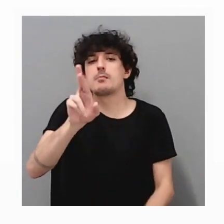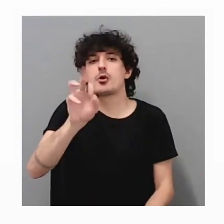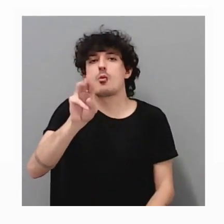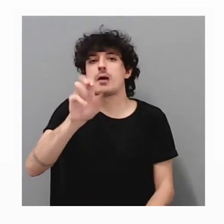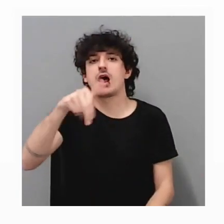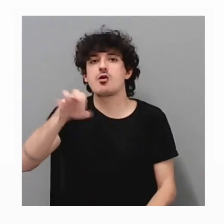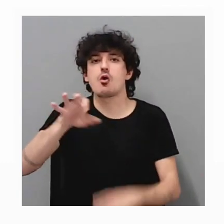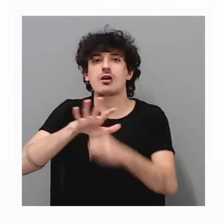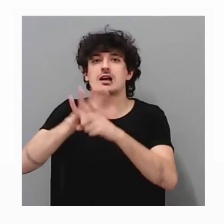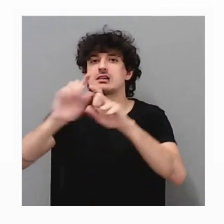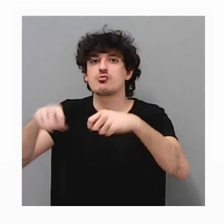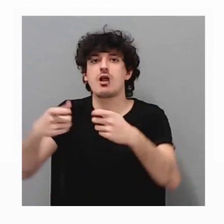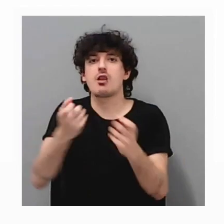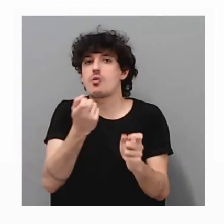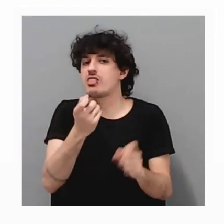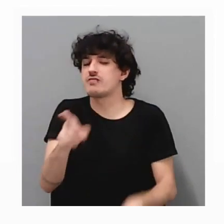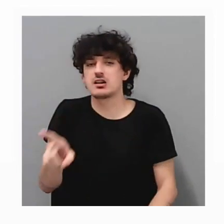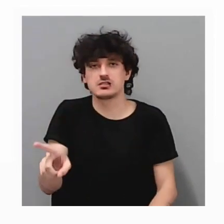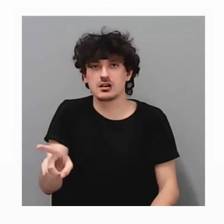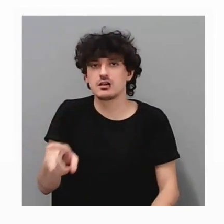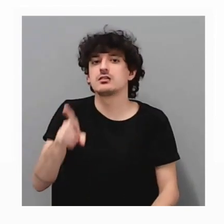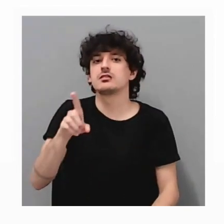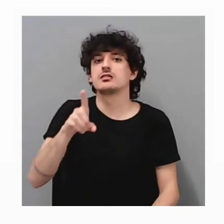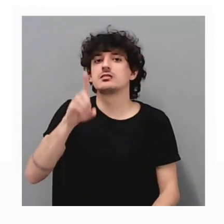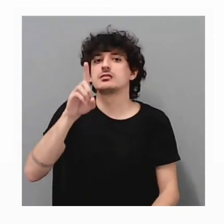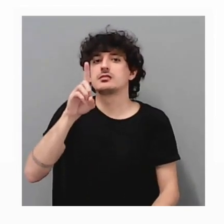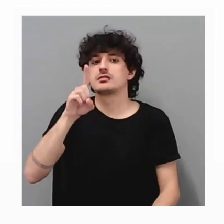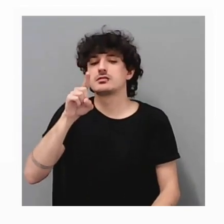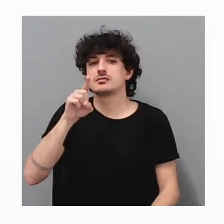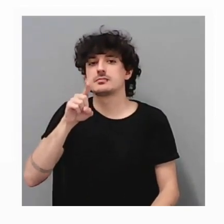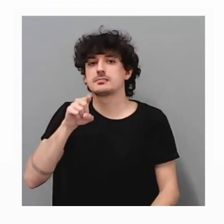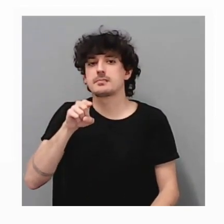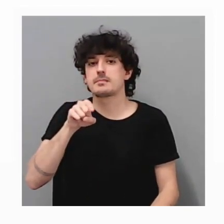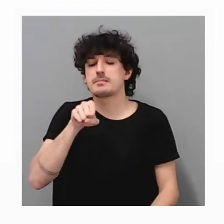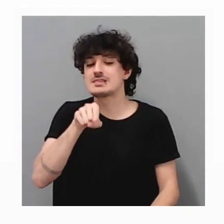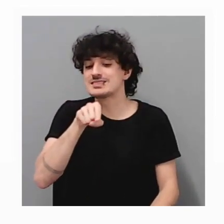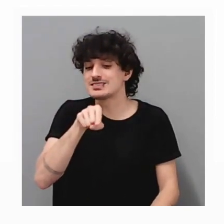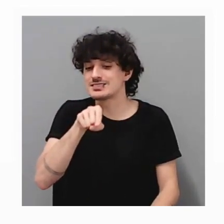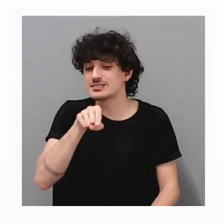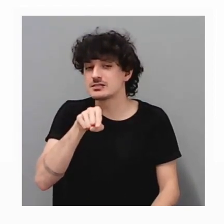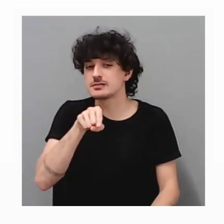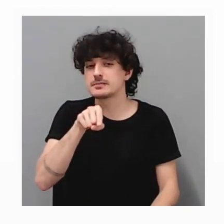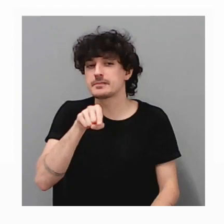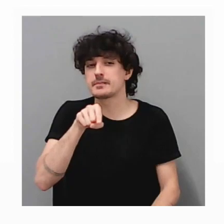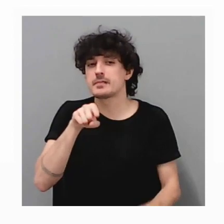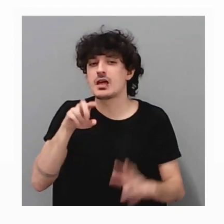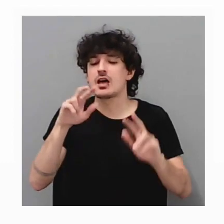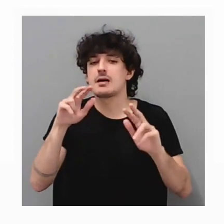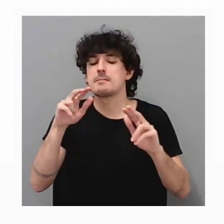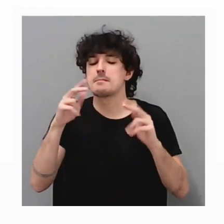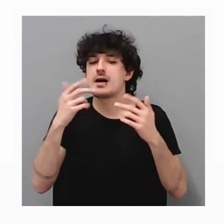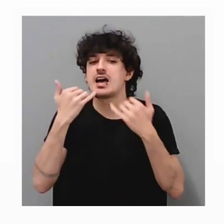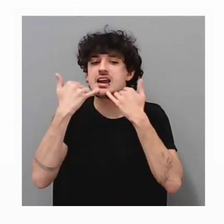también por una imposición del mercado, hay que decir que lo ha acelerado bastante, pero esto nos permite almacenar las energías renovables en forma de